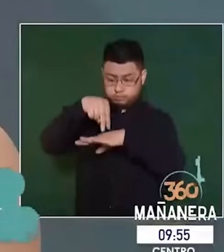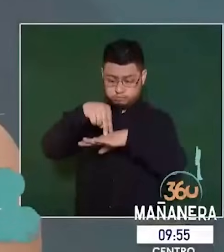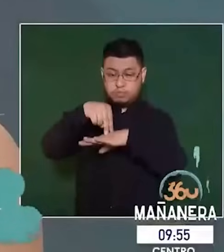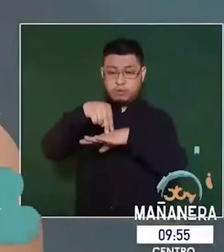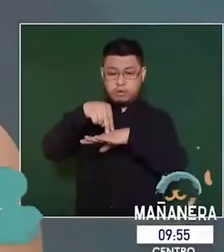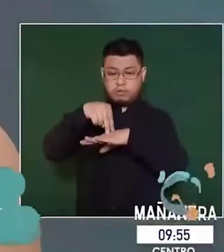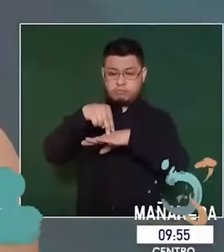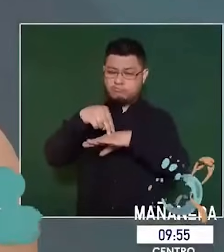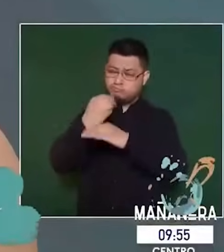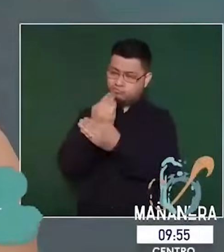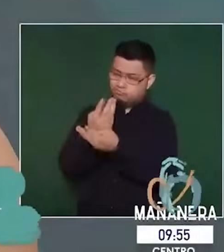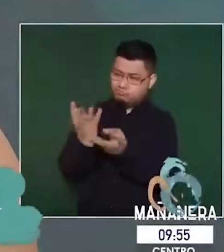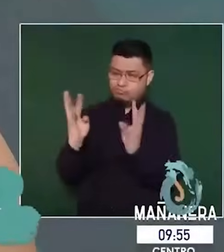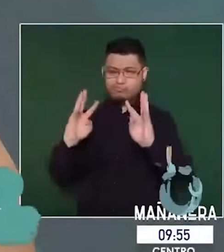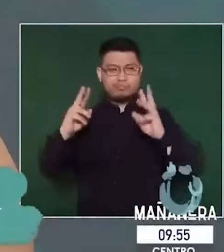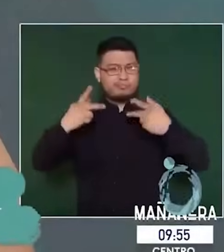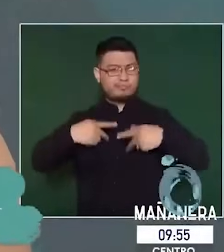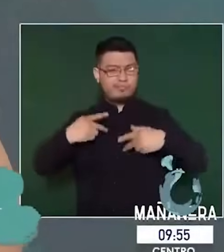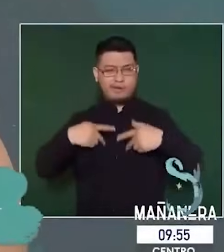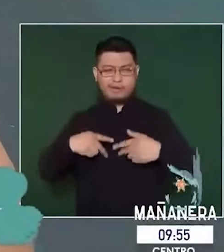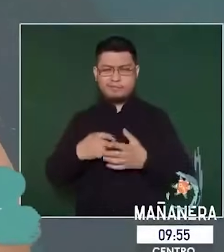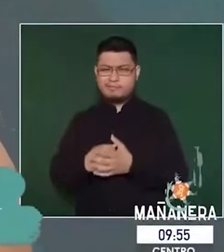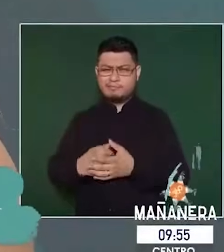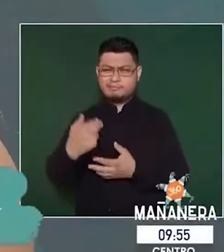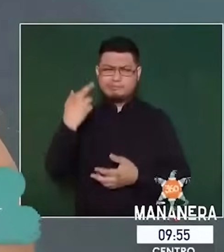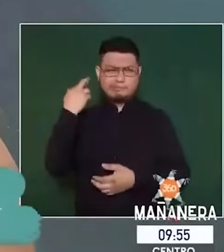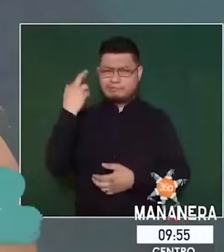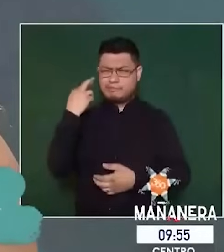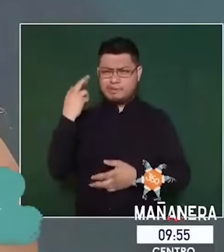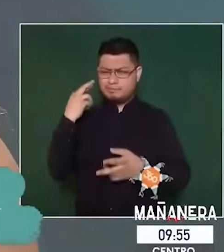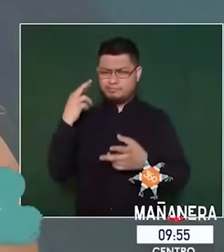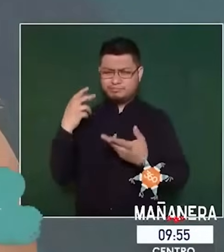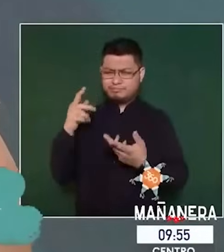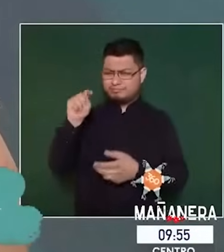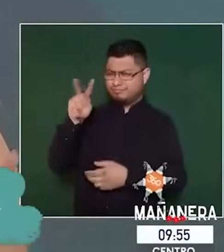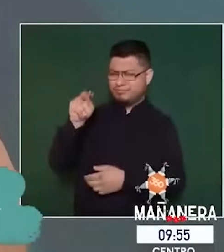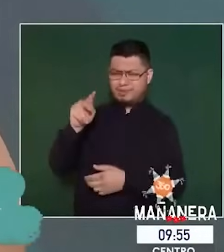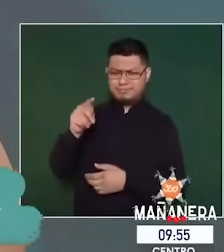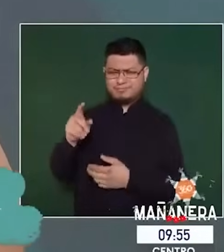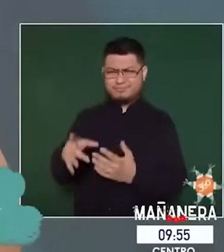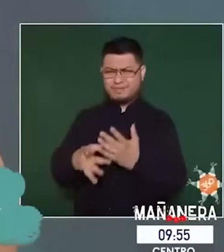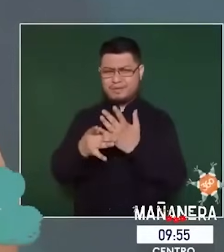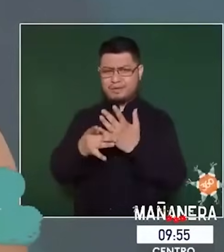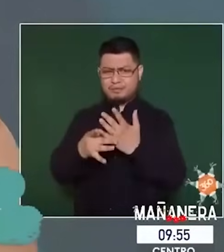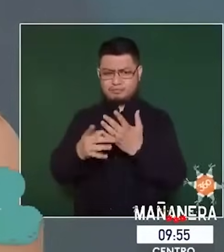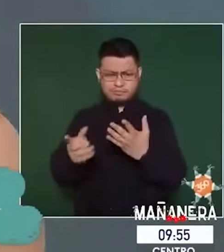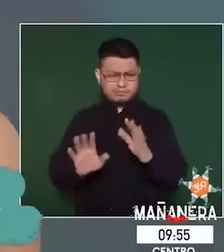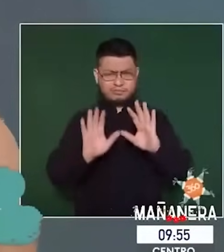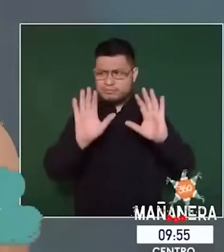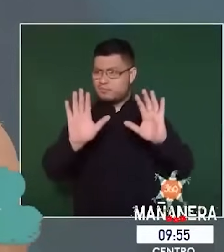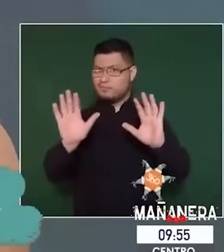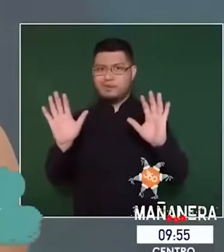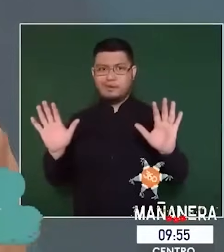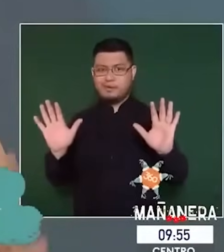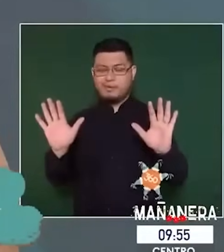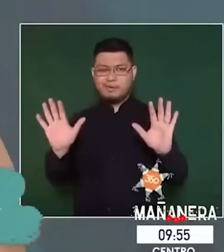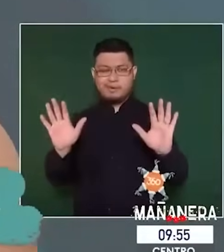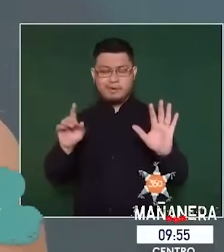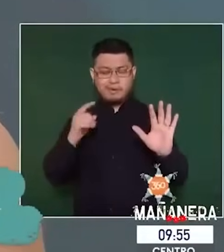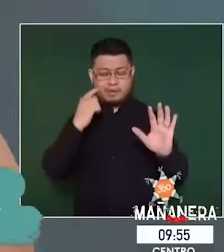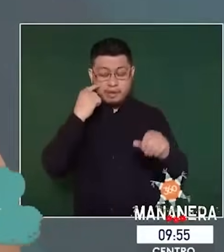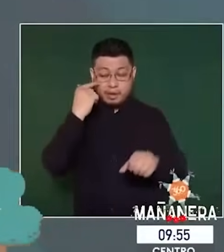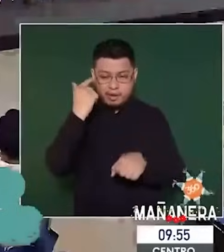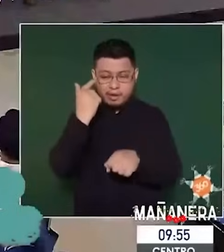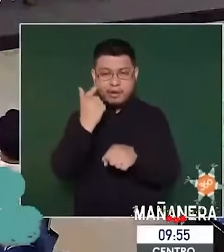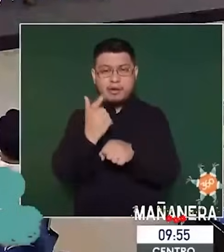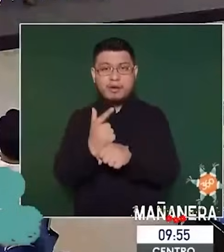y de televisión dijeron casi al mismo tiempo: detengan su reloj, con la idea de que ese momento